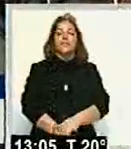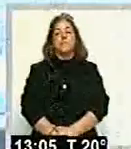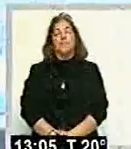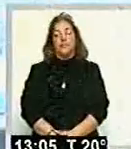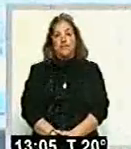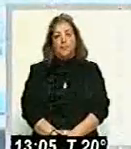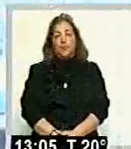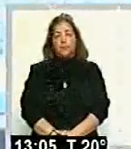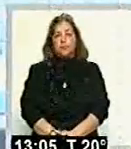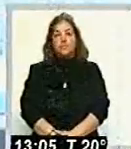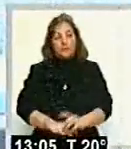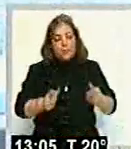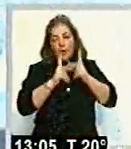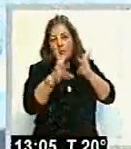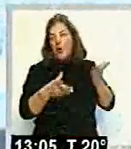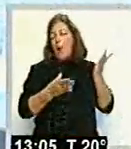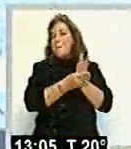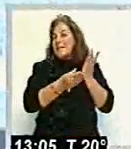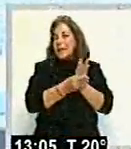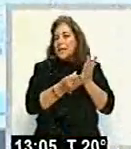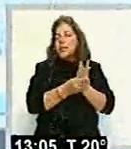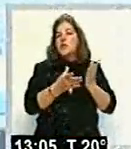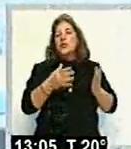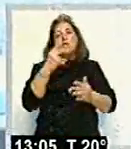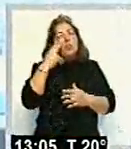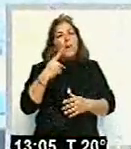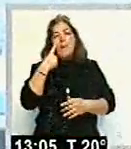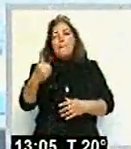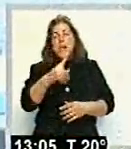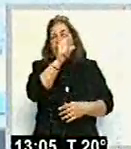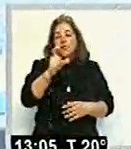Y como lo dijo el ministro, son 9.000 personas las que ya se van capacitando.